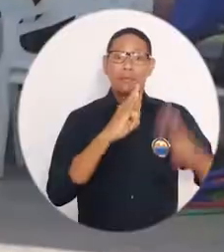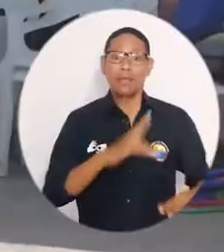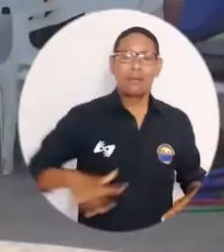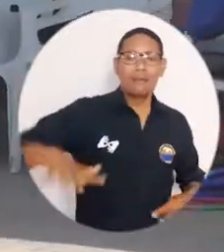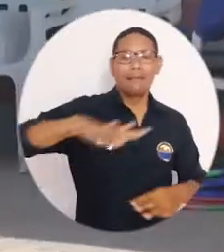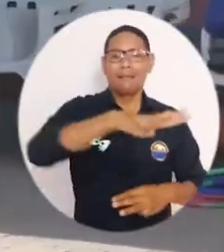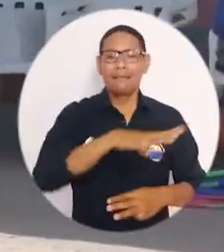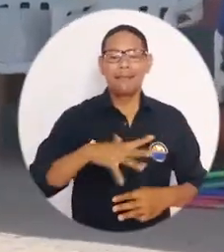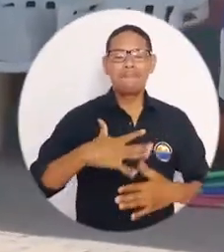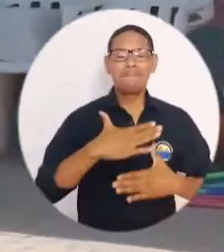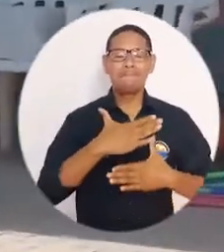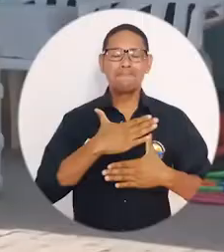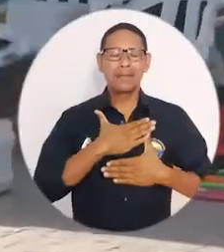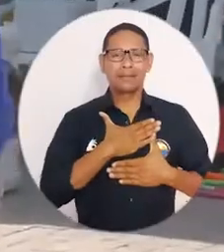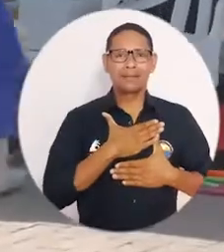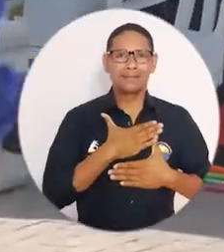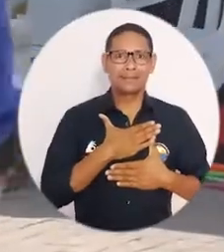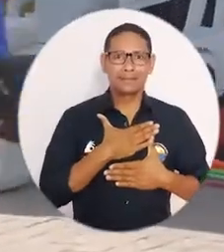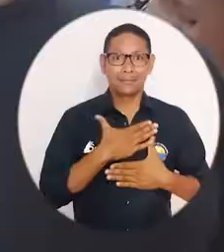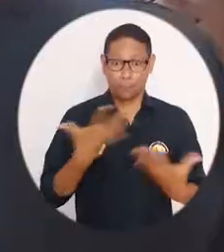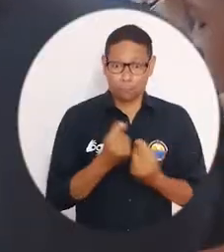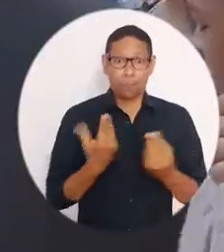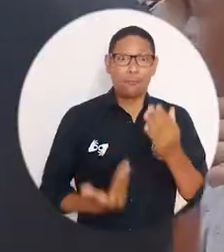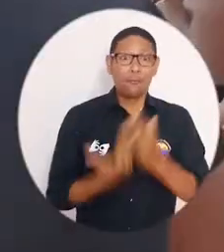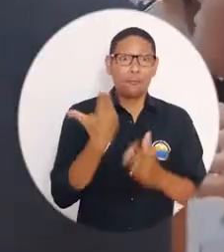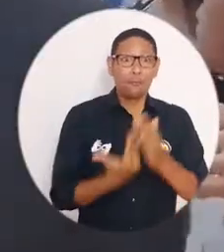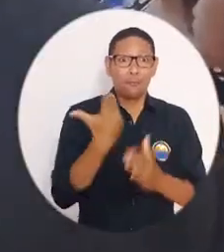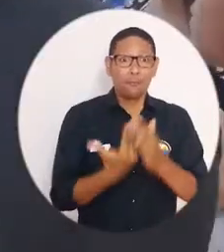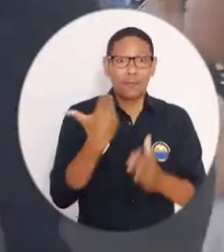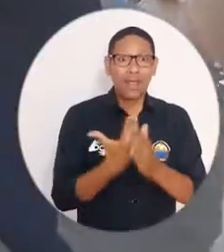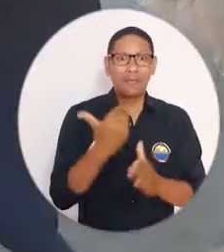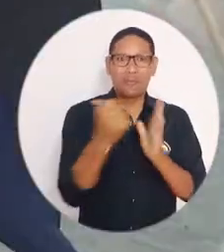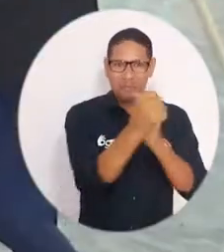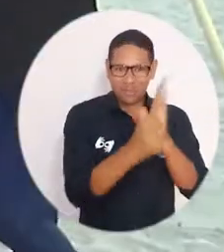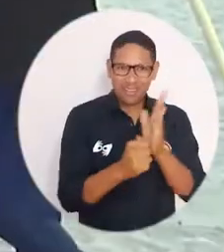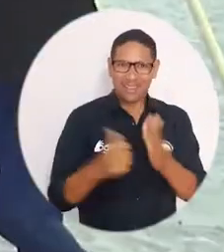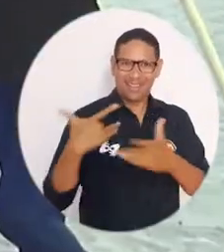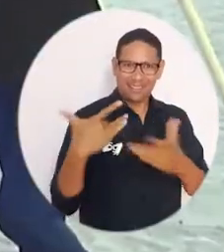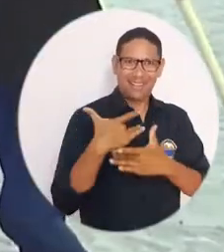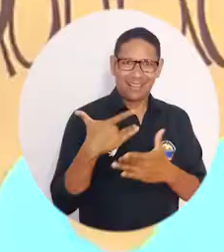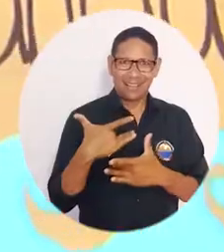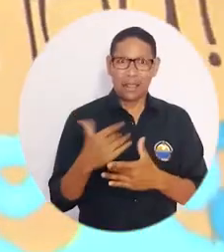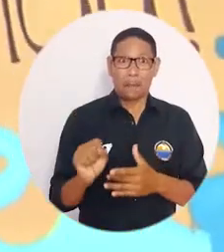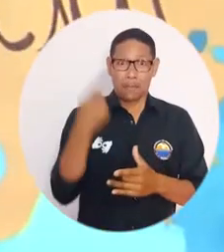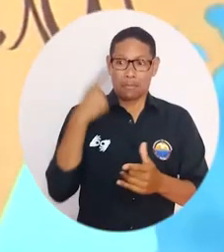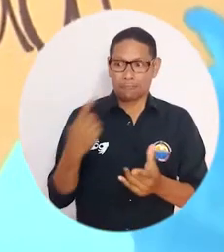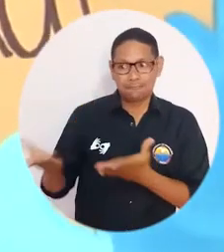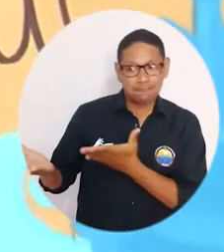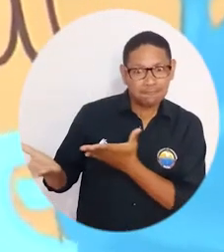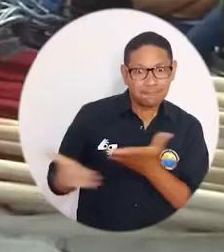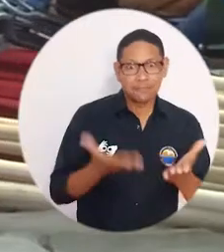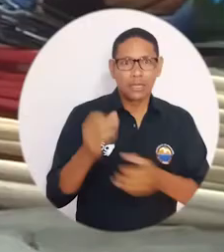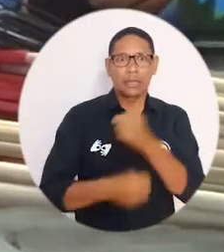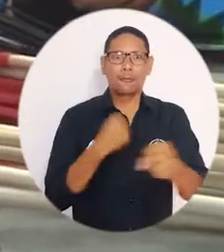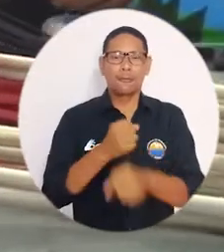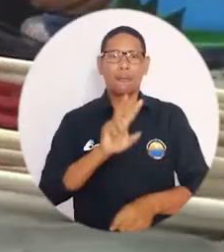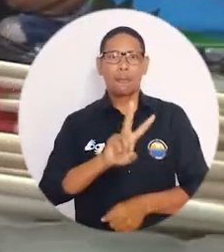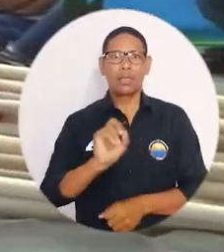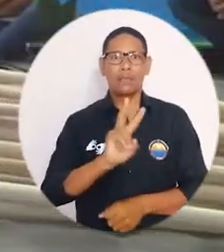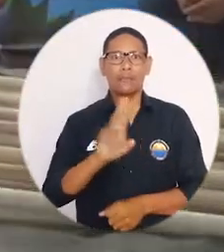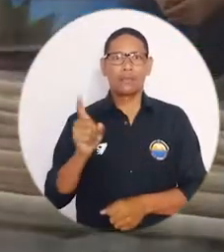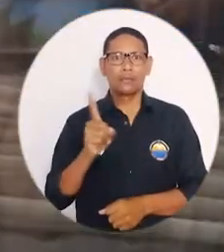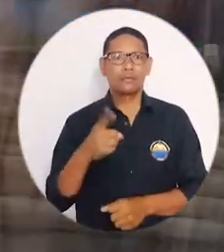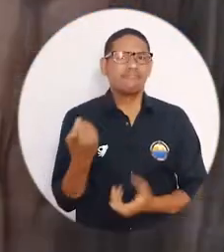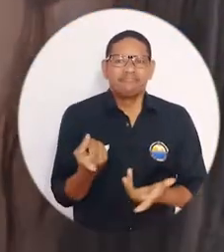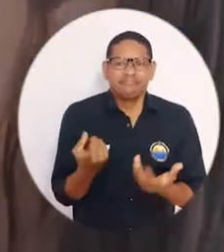mi territorio. Durante la bienvenida a los nuevos integrantes, el programa de voluntariado dio apertura a la primera sesión de 2021 de